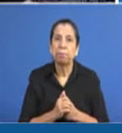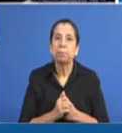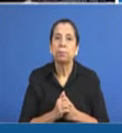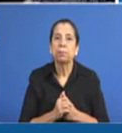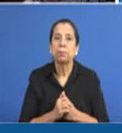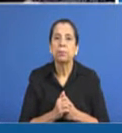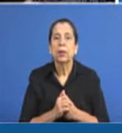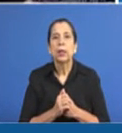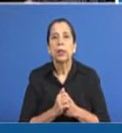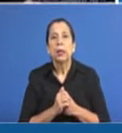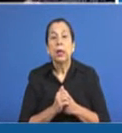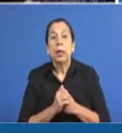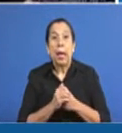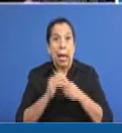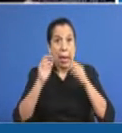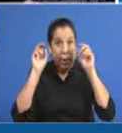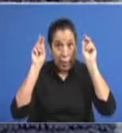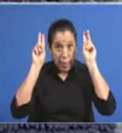Caja de Ahorros, anticipándose